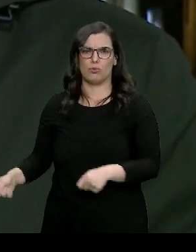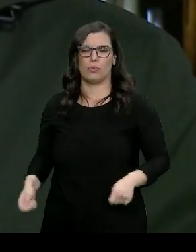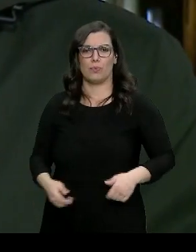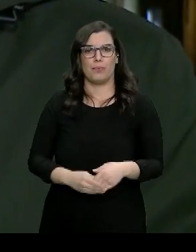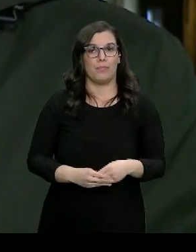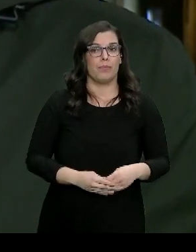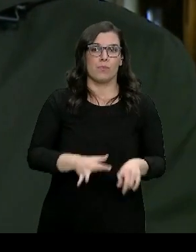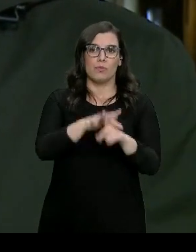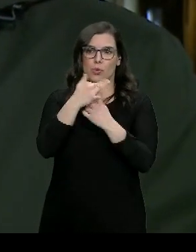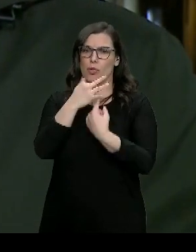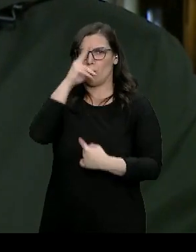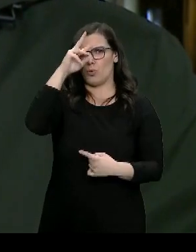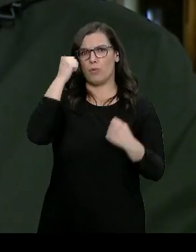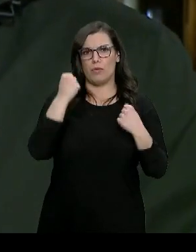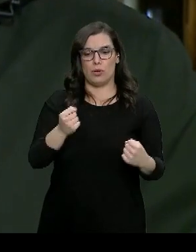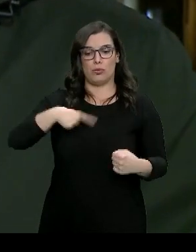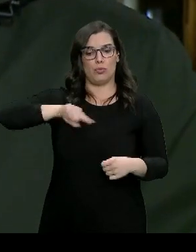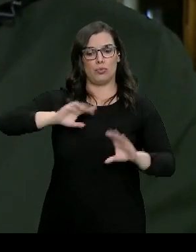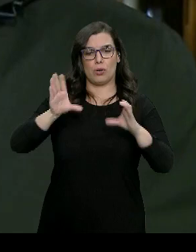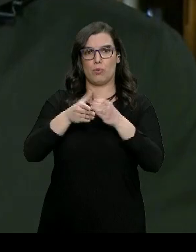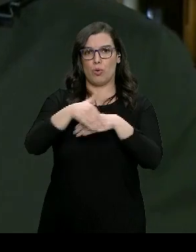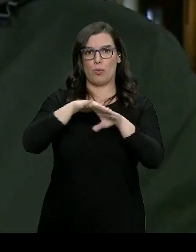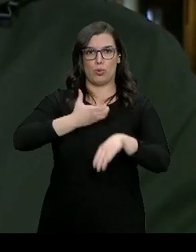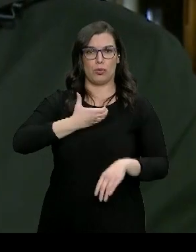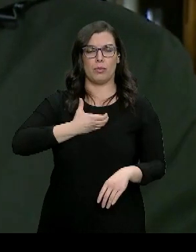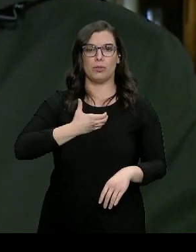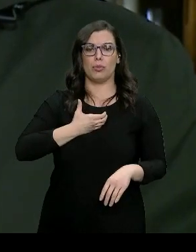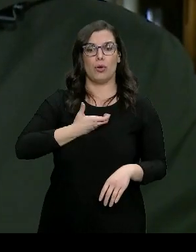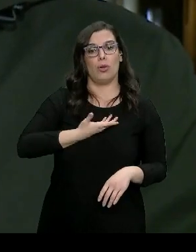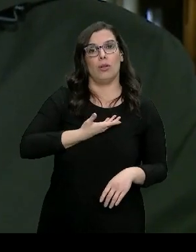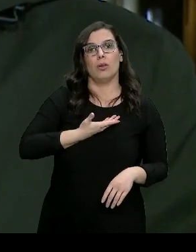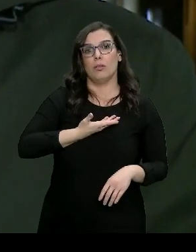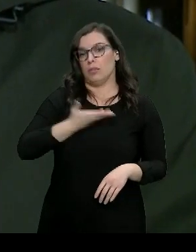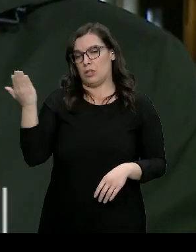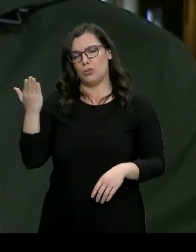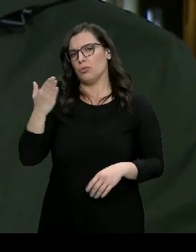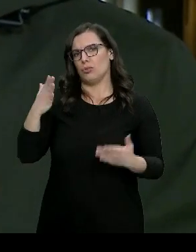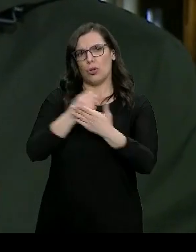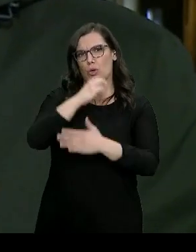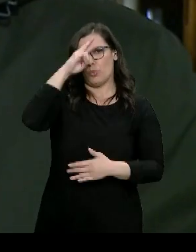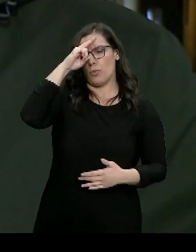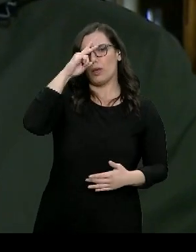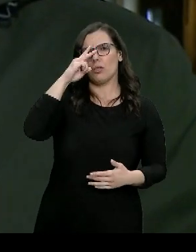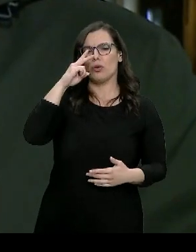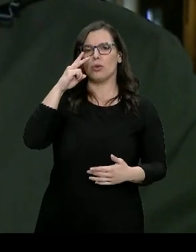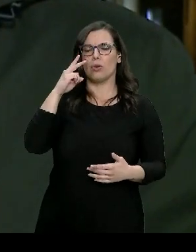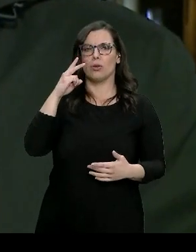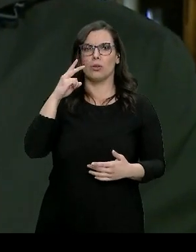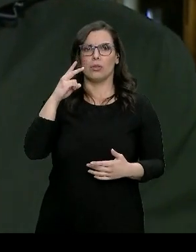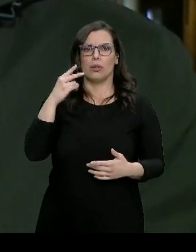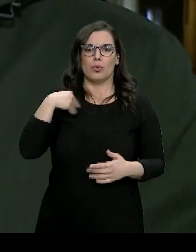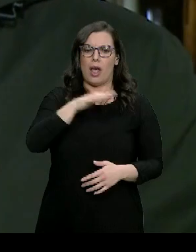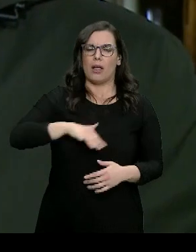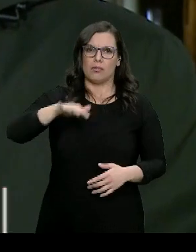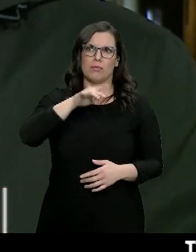La situación es muy preocupante, tanto todo el equipo de gobierno, creo que esto el municipio está preocupado. Es un área de salud importante dentro de Valladolid.